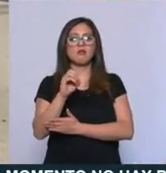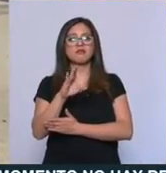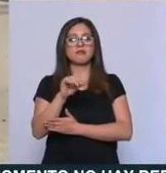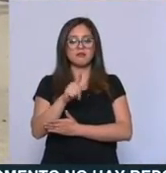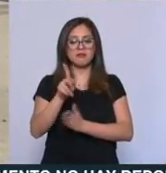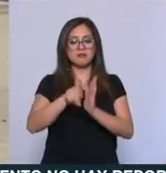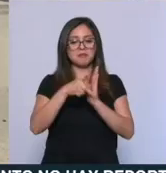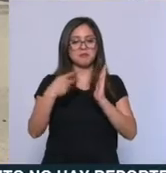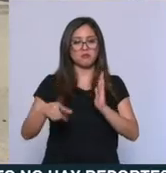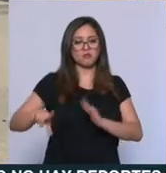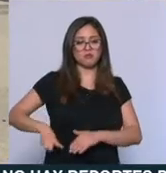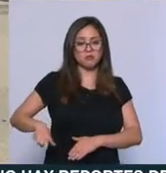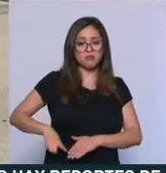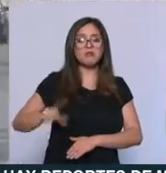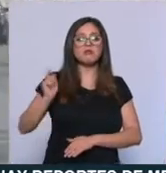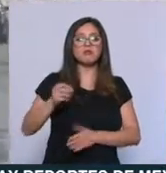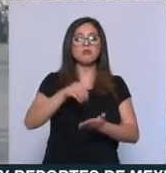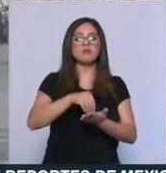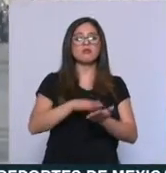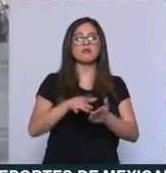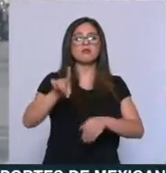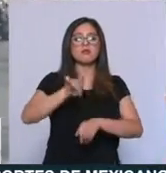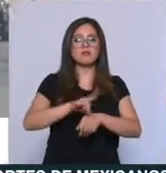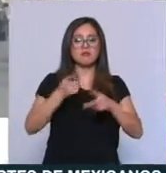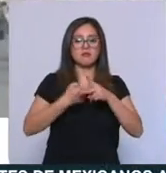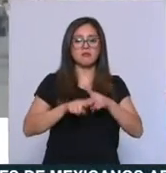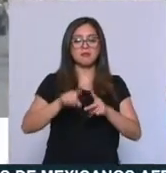cuales entraron en vigor el 22 de abril.